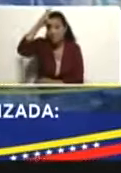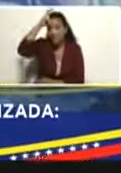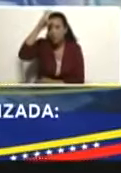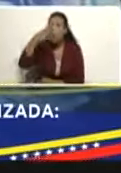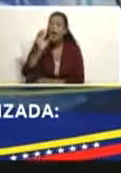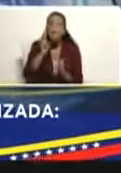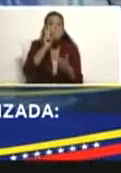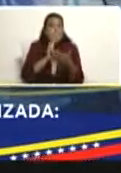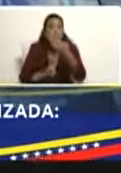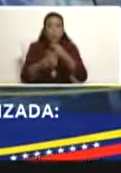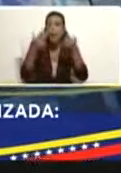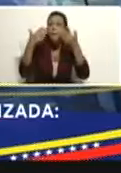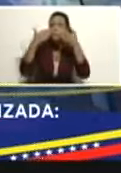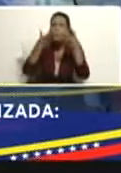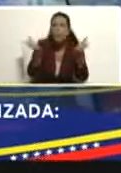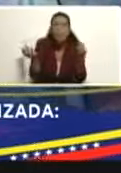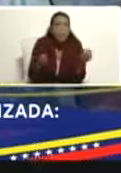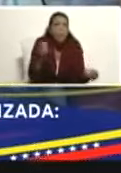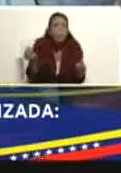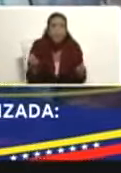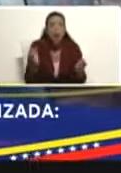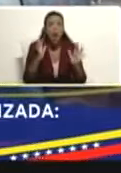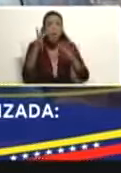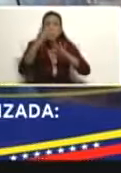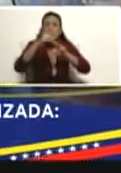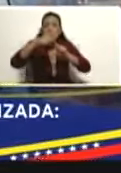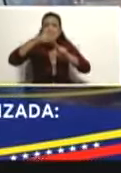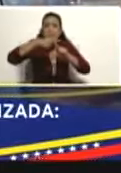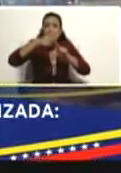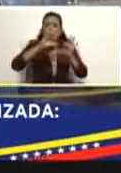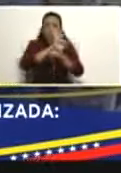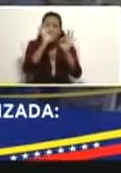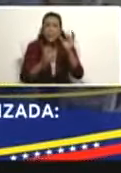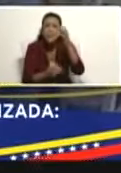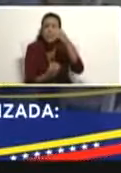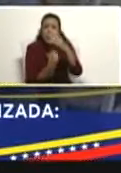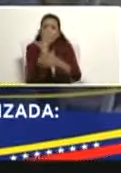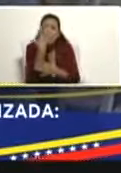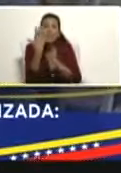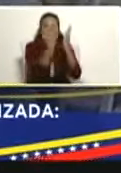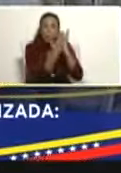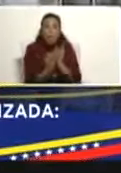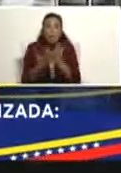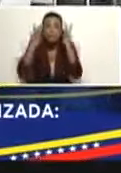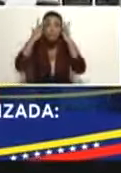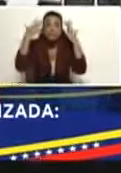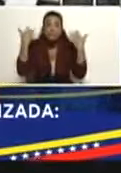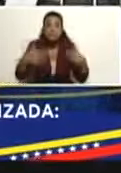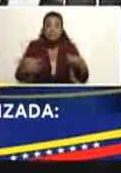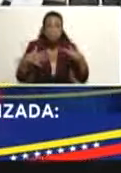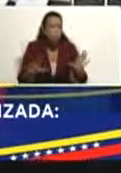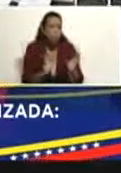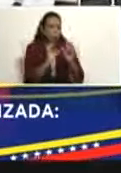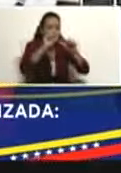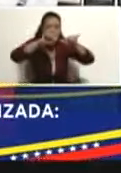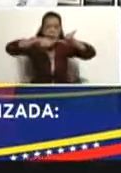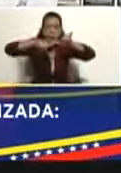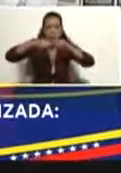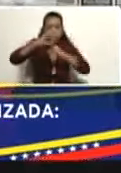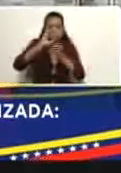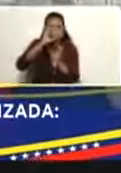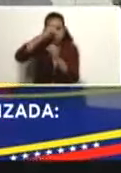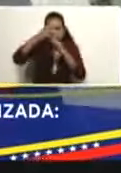pueda visualizar un poco lo que son los prototipos que ya están desarrollando los estudiantes acá en este centro